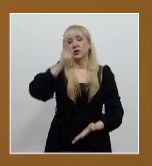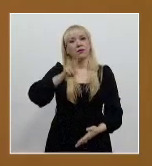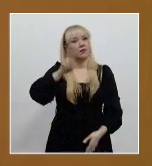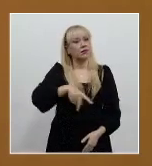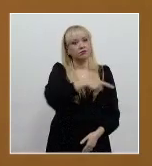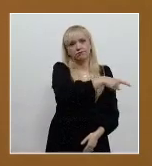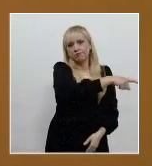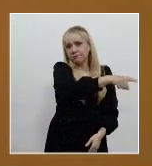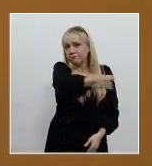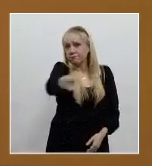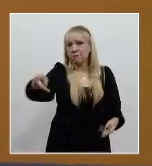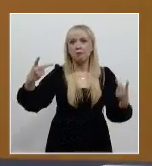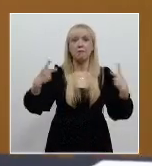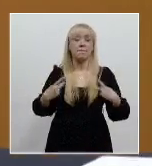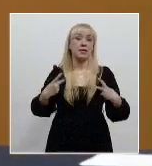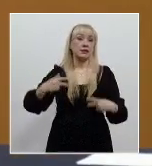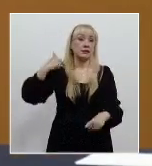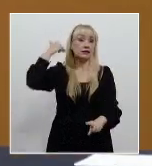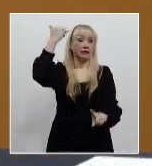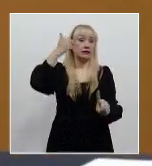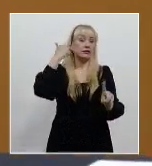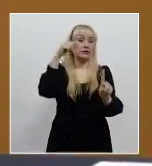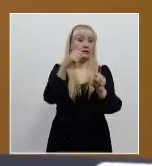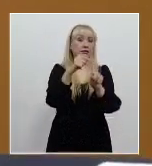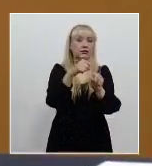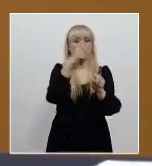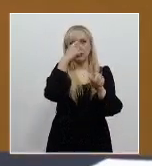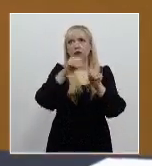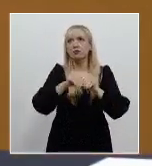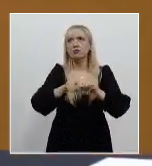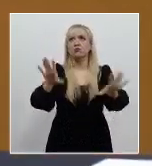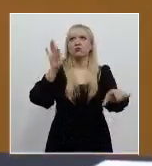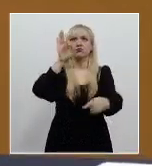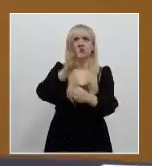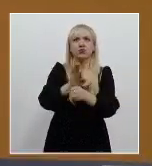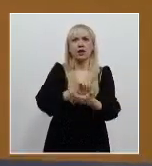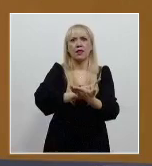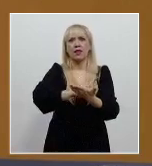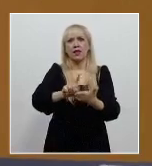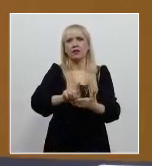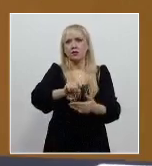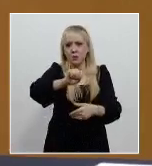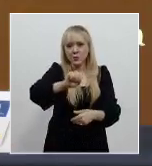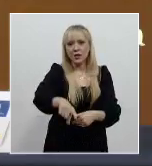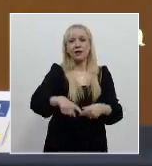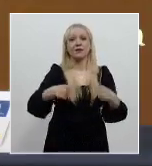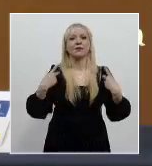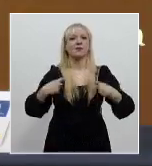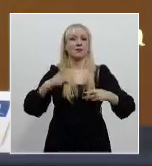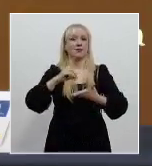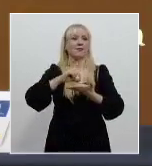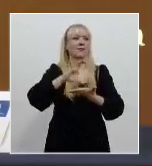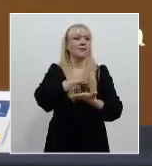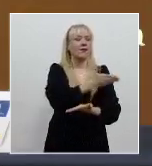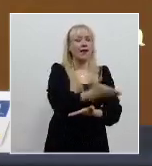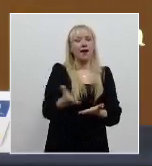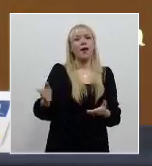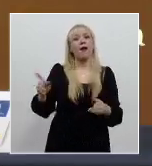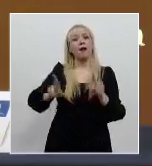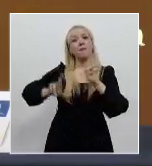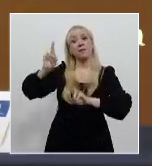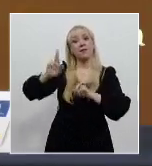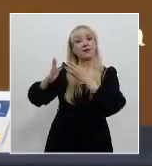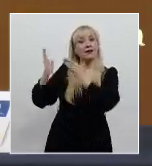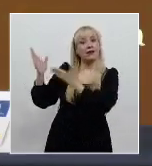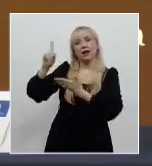las personas actoras clave en la promoción y defensa de los derechos de las personas con discapacidad. En el encuentro participan